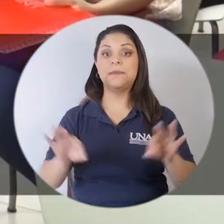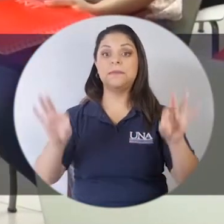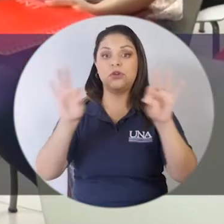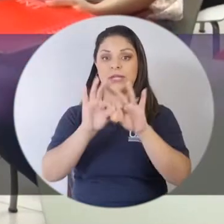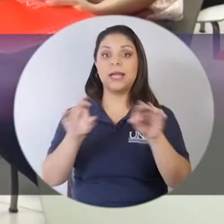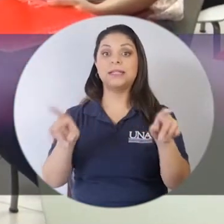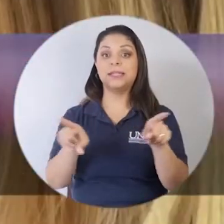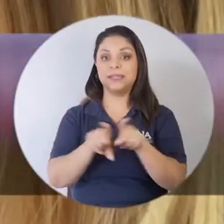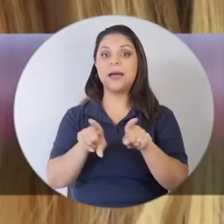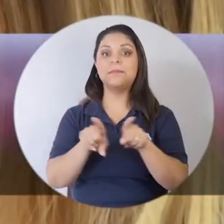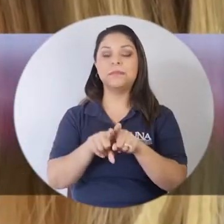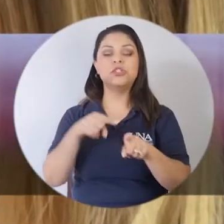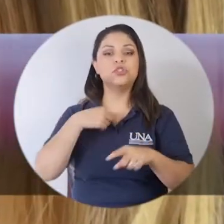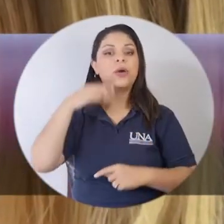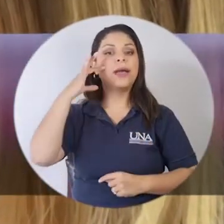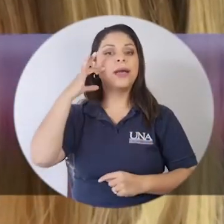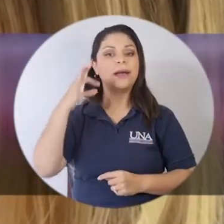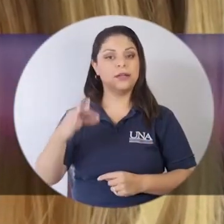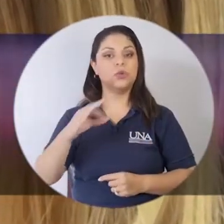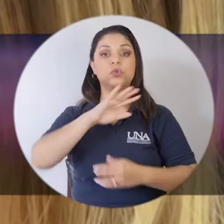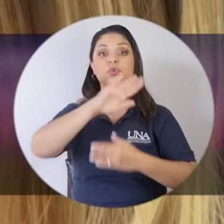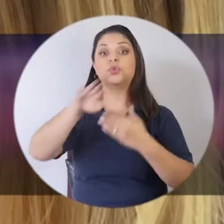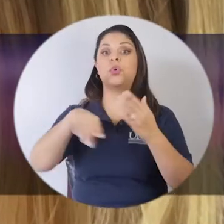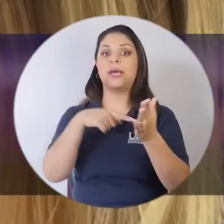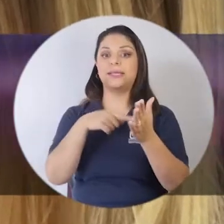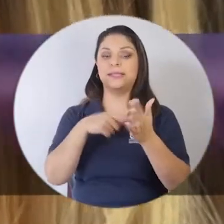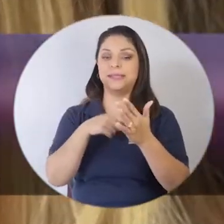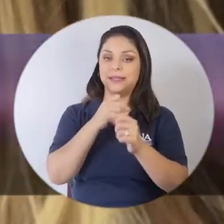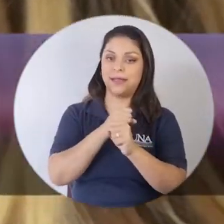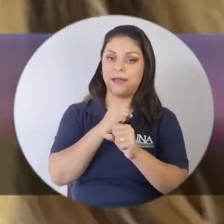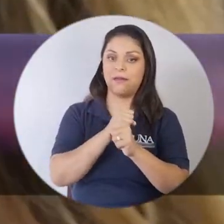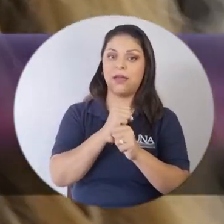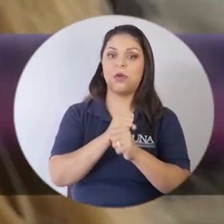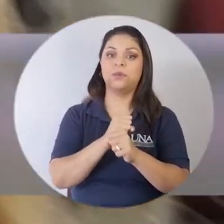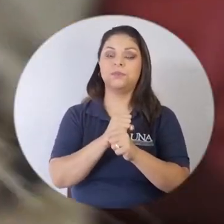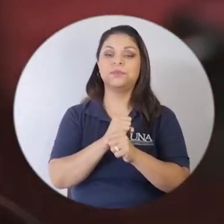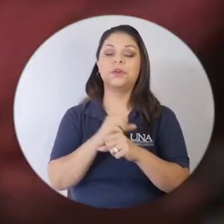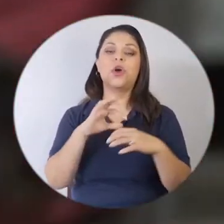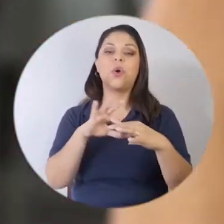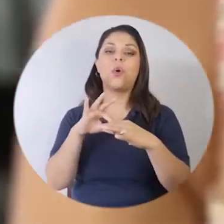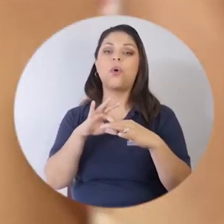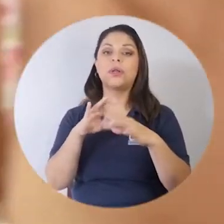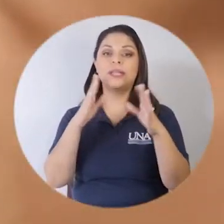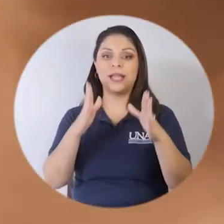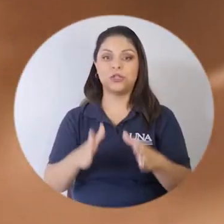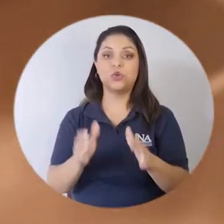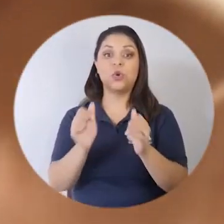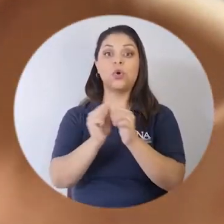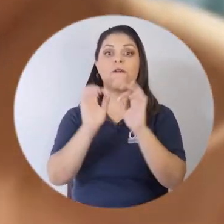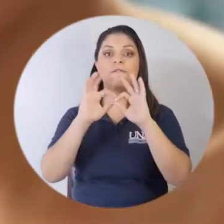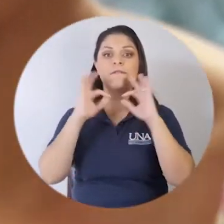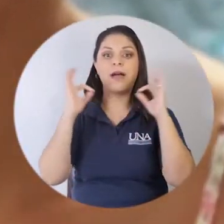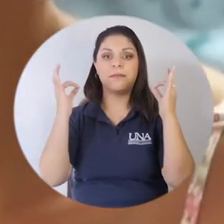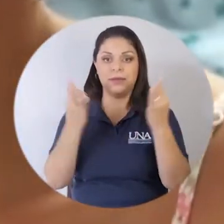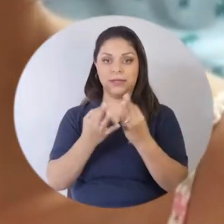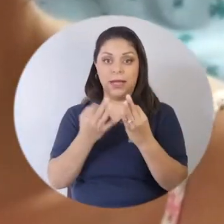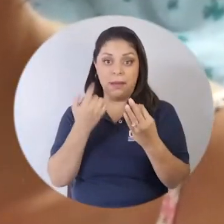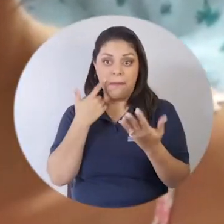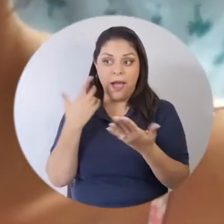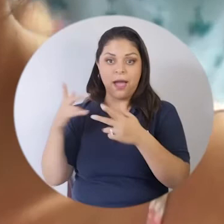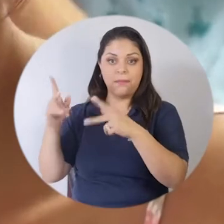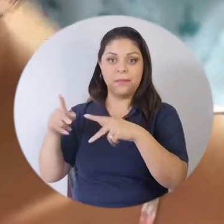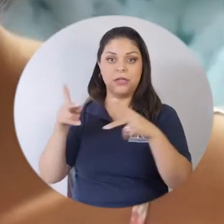también, me imagino que en todo este trabajo que ustedes realizan, la coordinación con las familias para